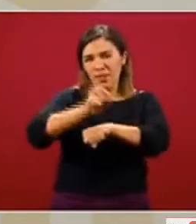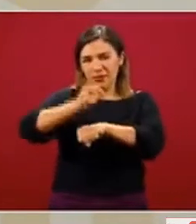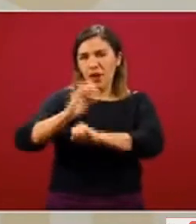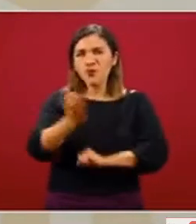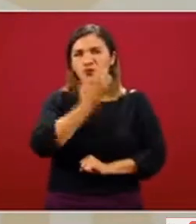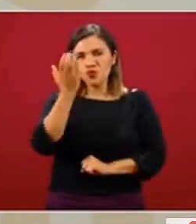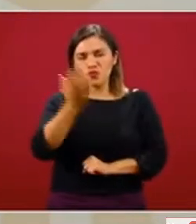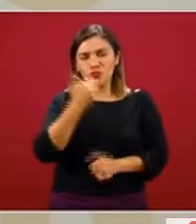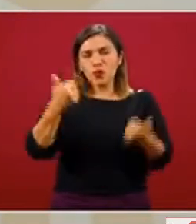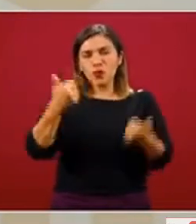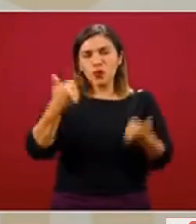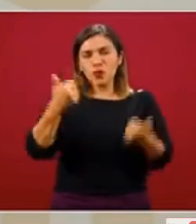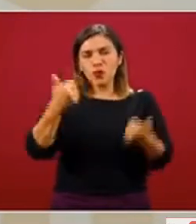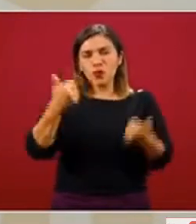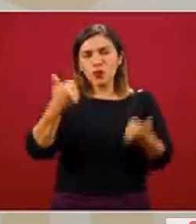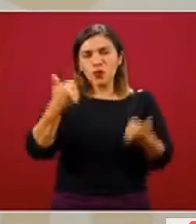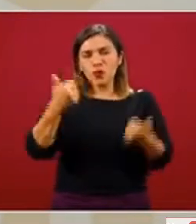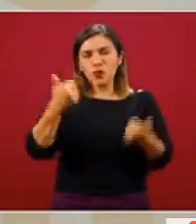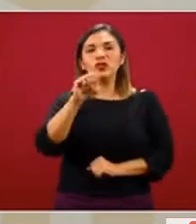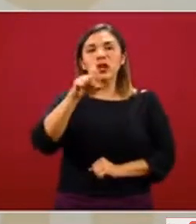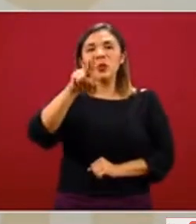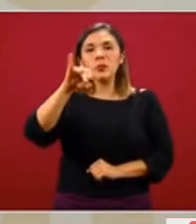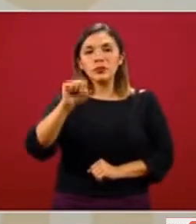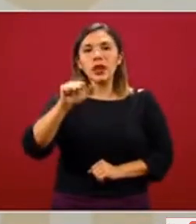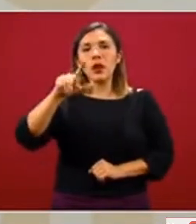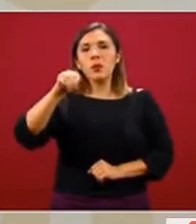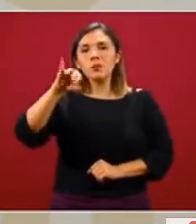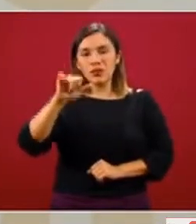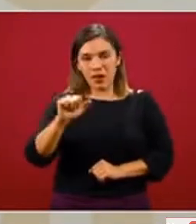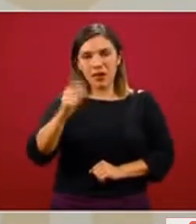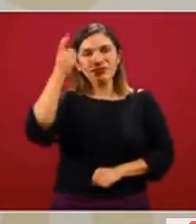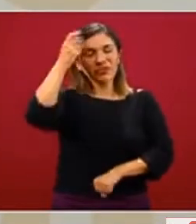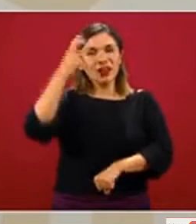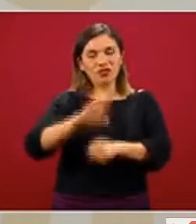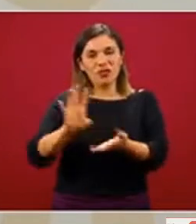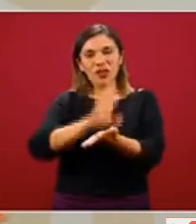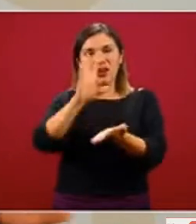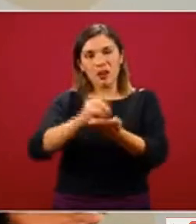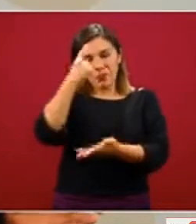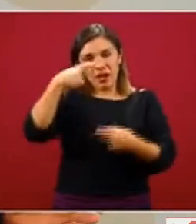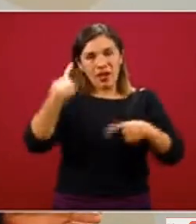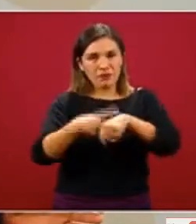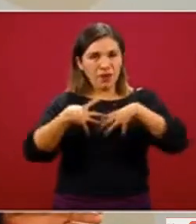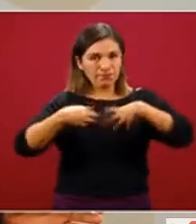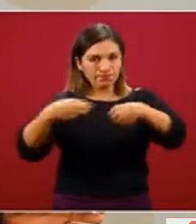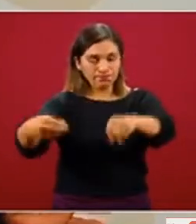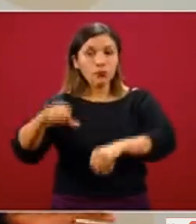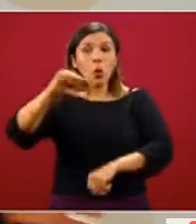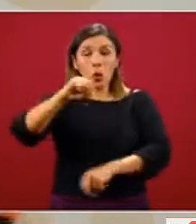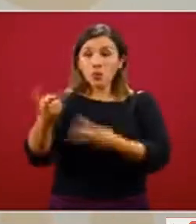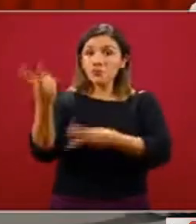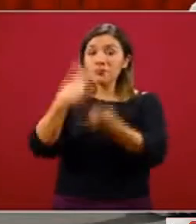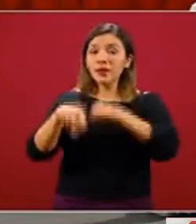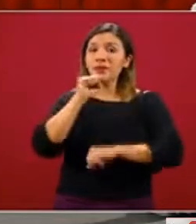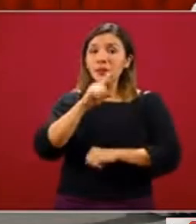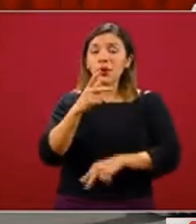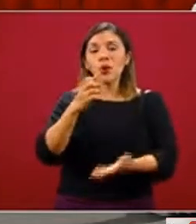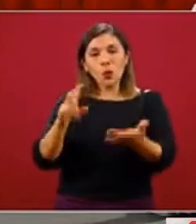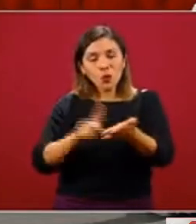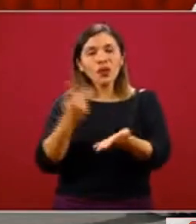que presentará el doctor José Luis Alomía, director general de epidemiología. Y hoy nos acompaña nuevamente